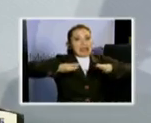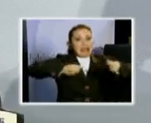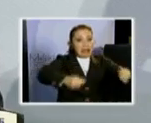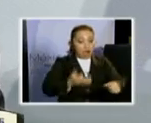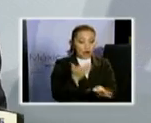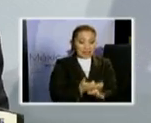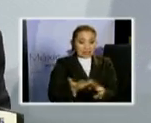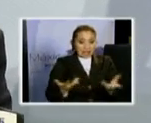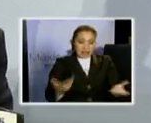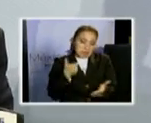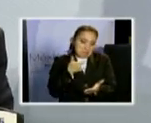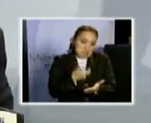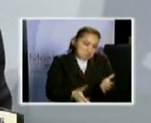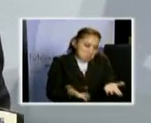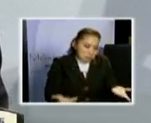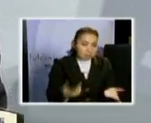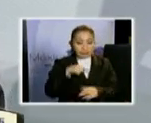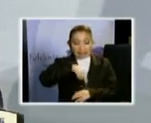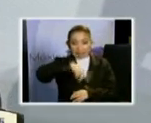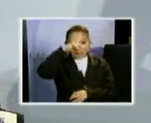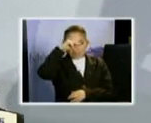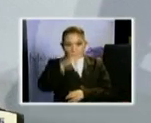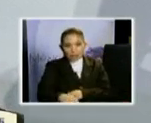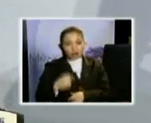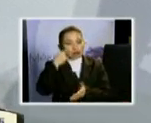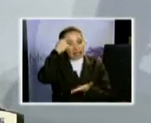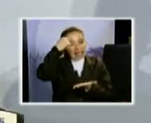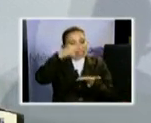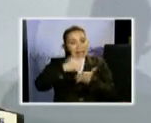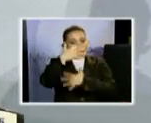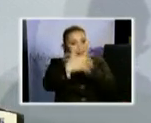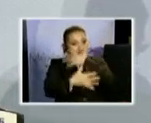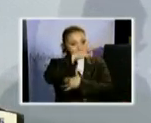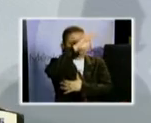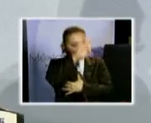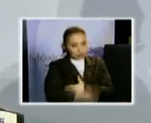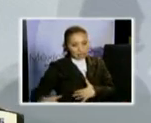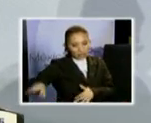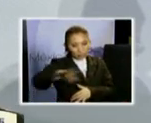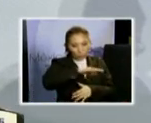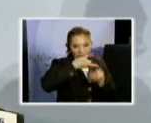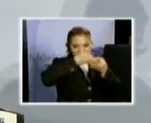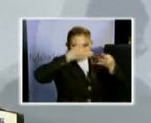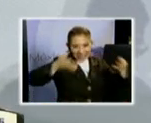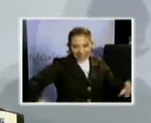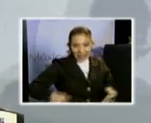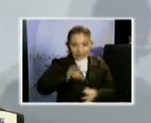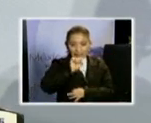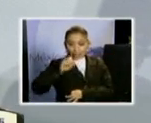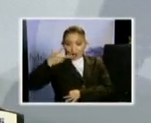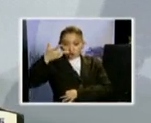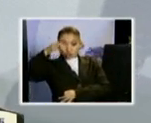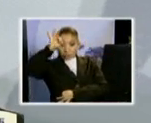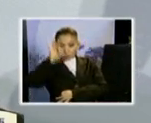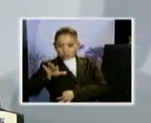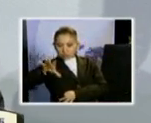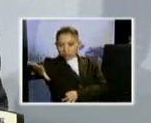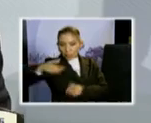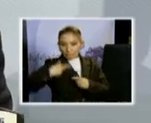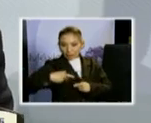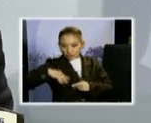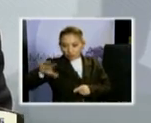hacerlo ahora. En el caso de México se considera que el 15% del territorio nacional, el 68% de su